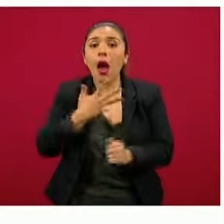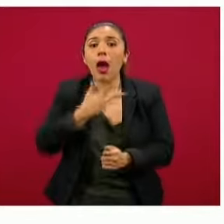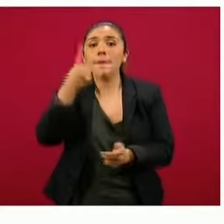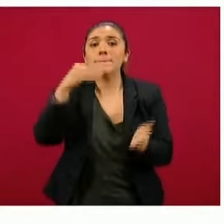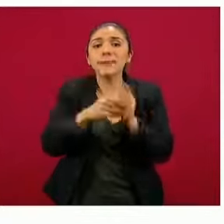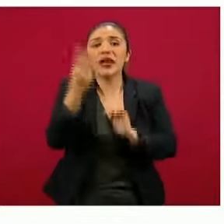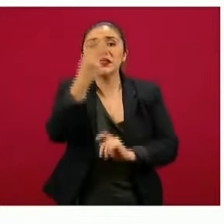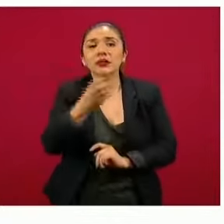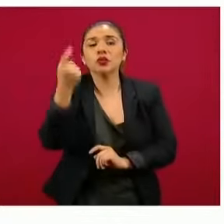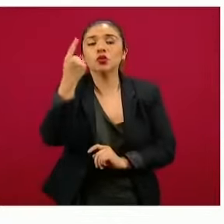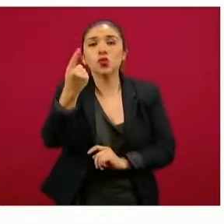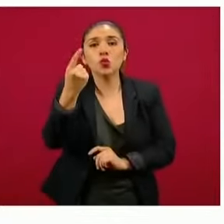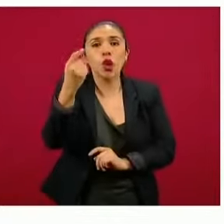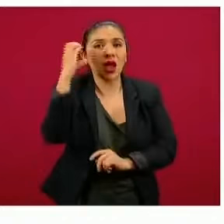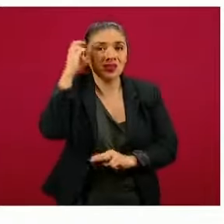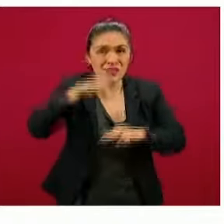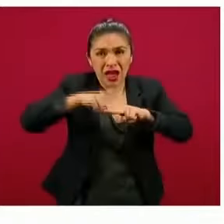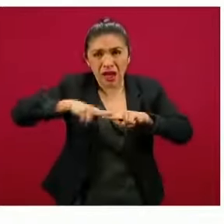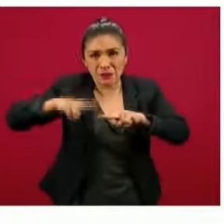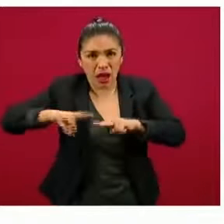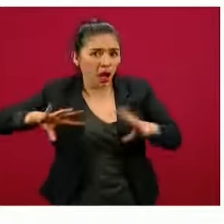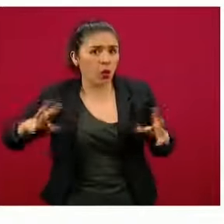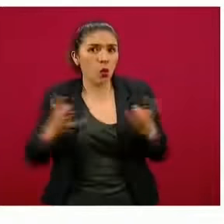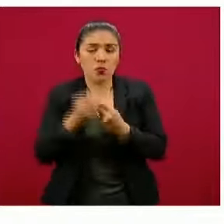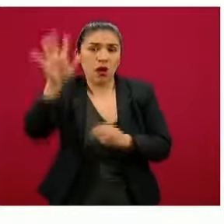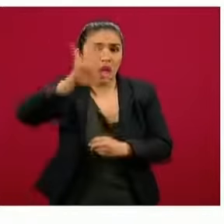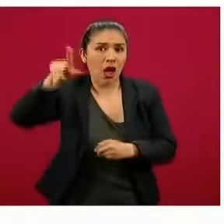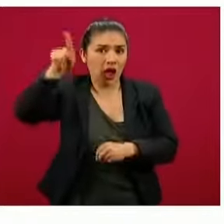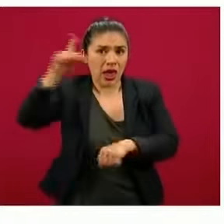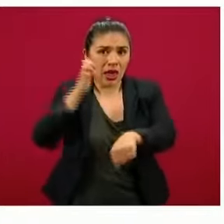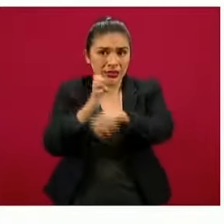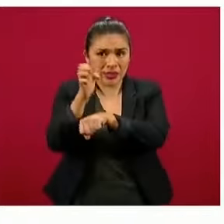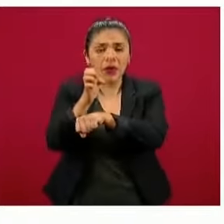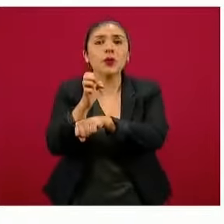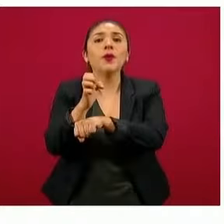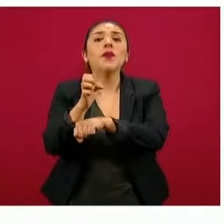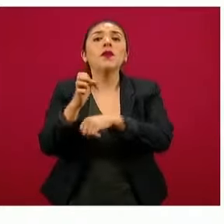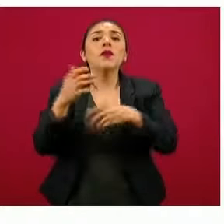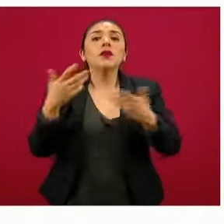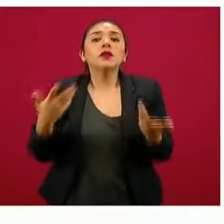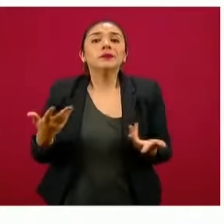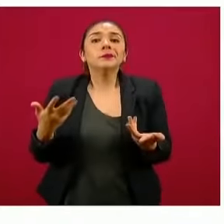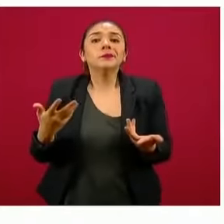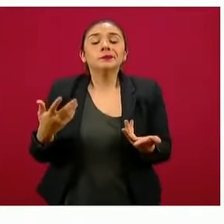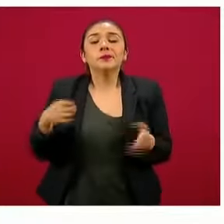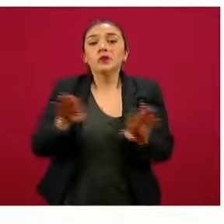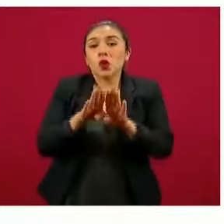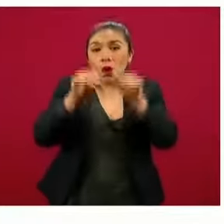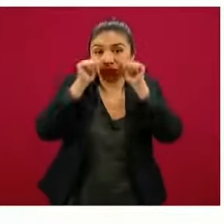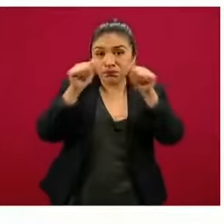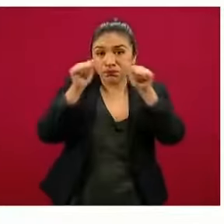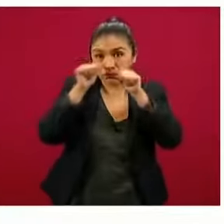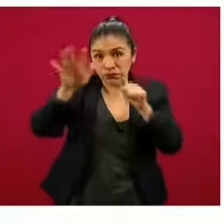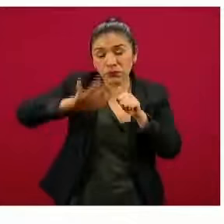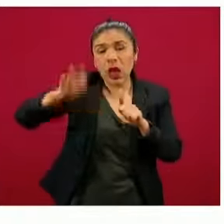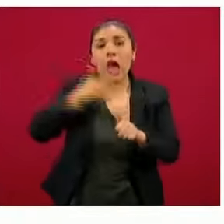camas sensables en todo el estado, y para atender COVID se han